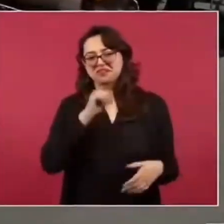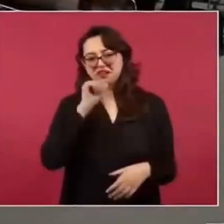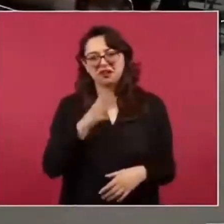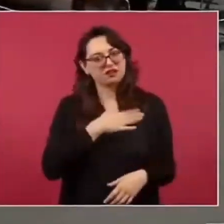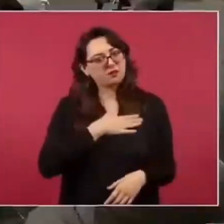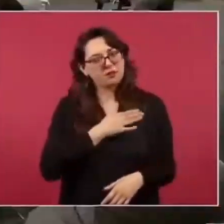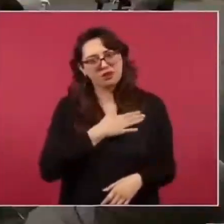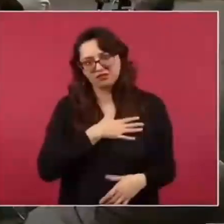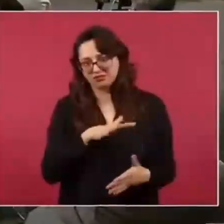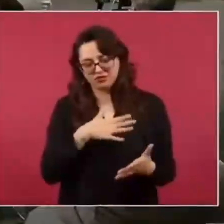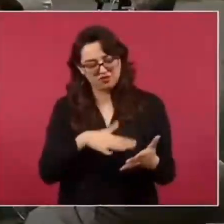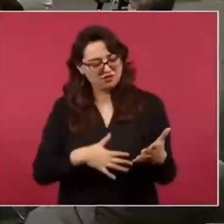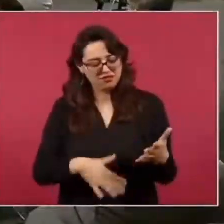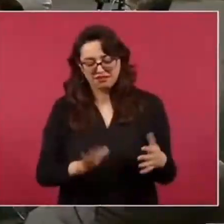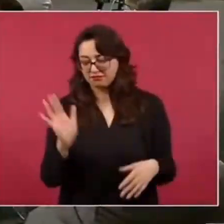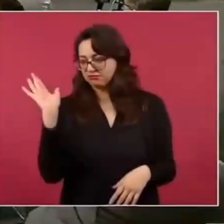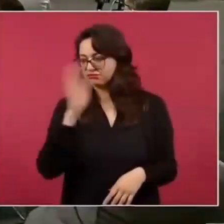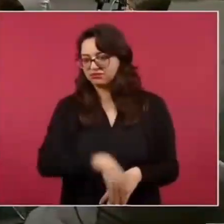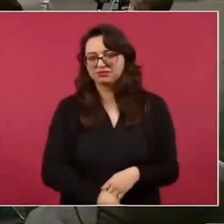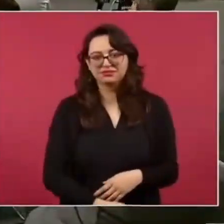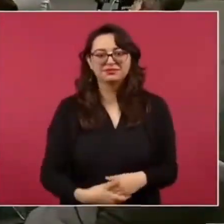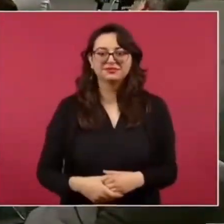que no lo lean, ¿eh? Porque